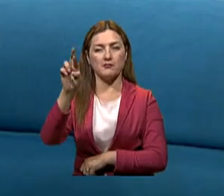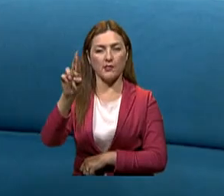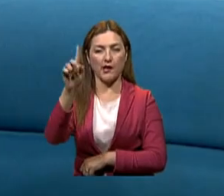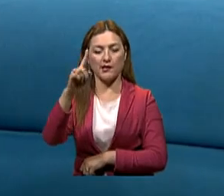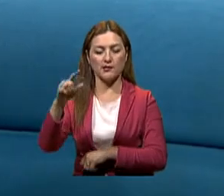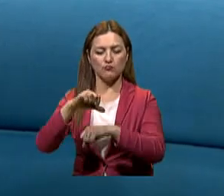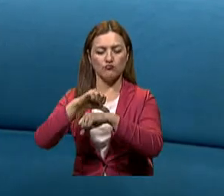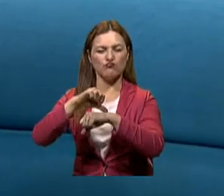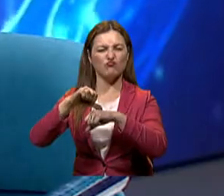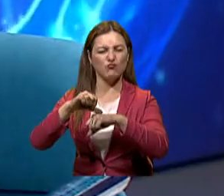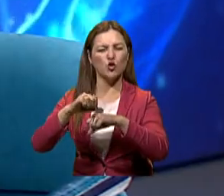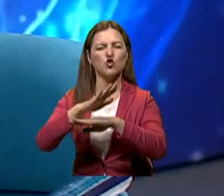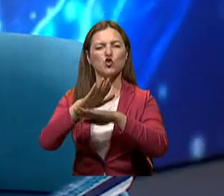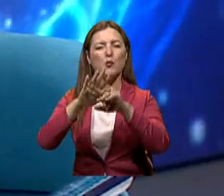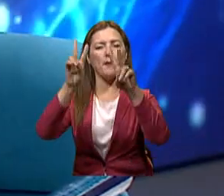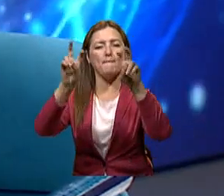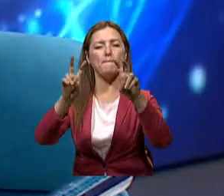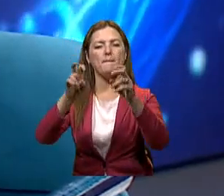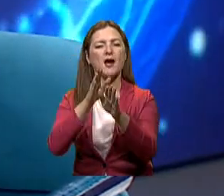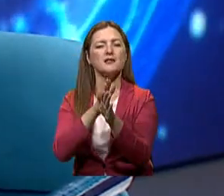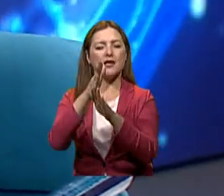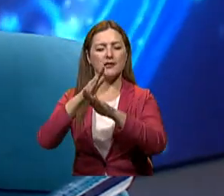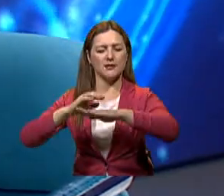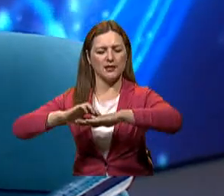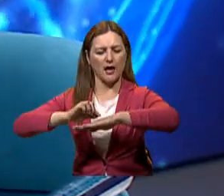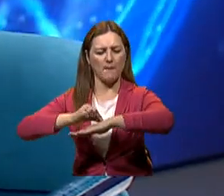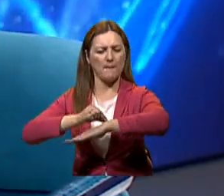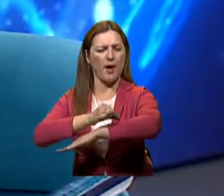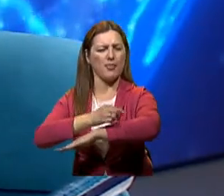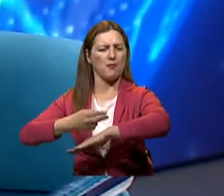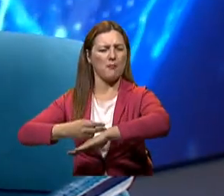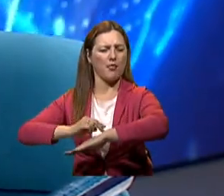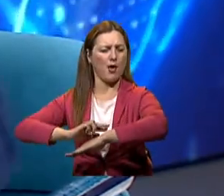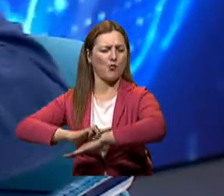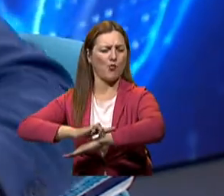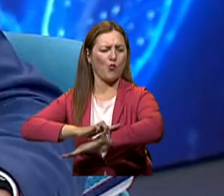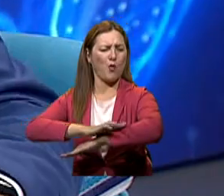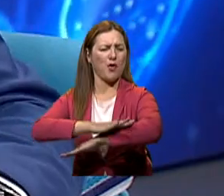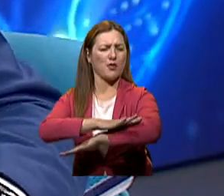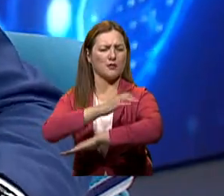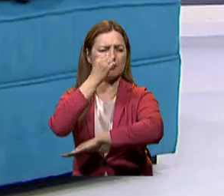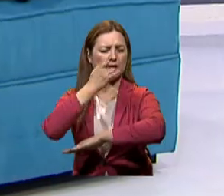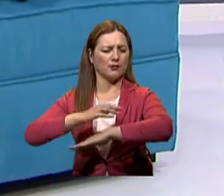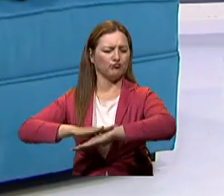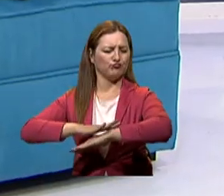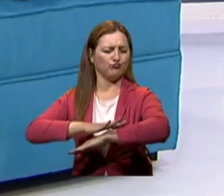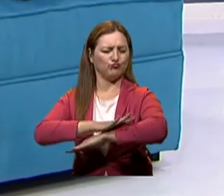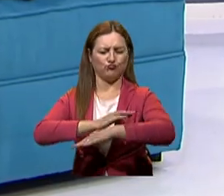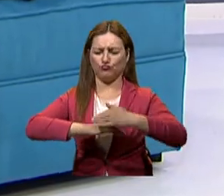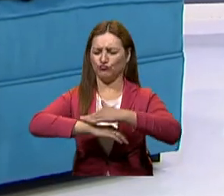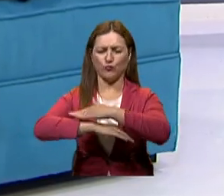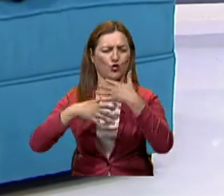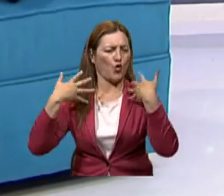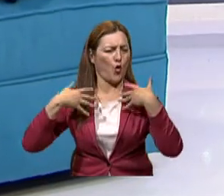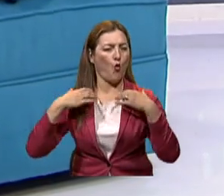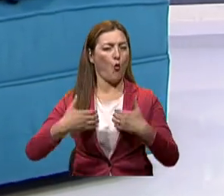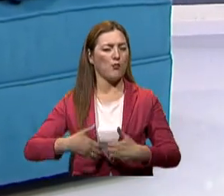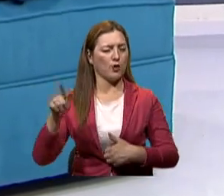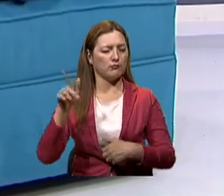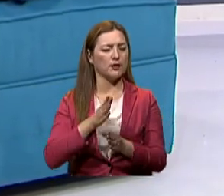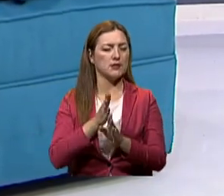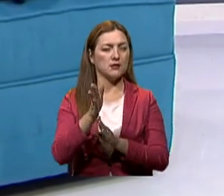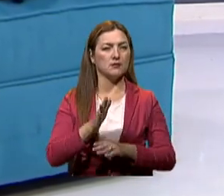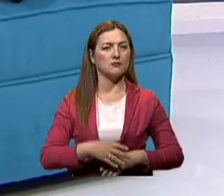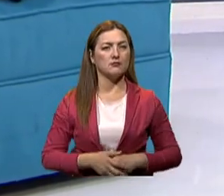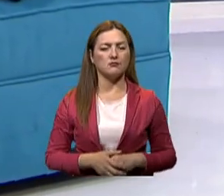vascular, quien nos va a hablar sobre el pie diabético. Doctor, ¿qué tan común es el pie diabético en el Ecuador? Bueno, el pie diabético es muy común en el Ecuador, como